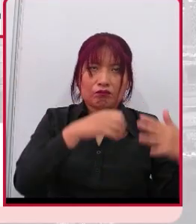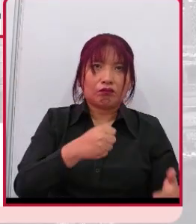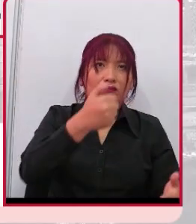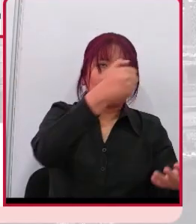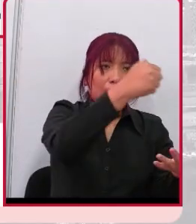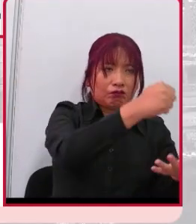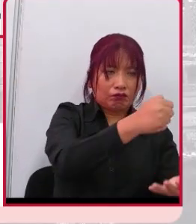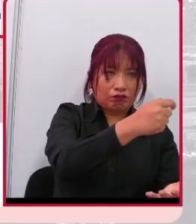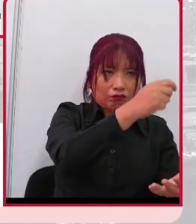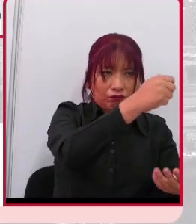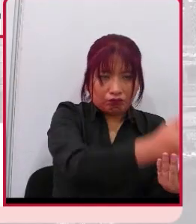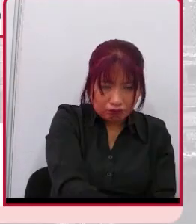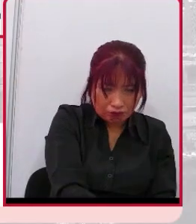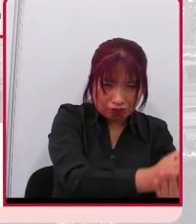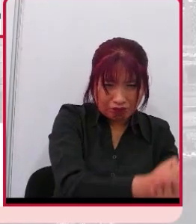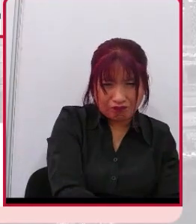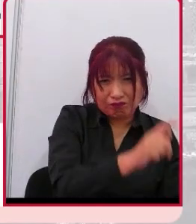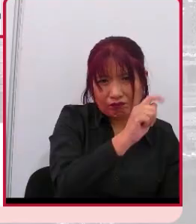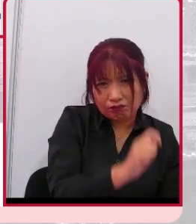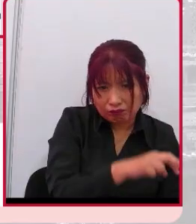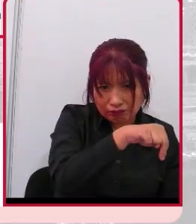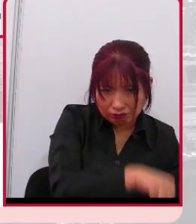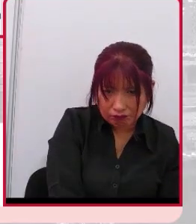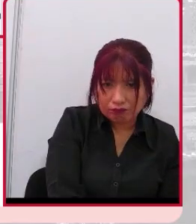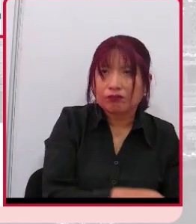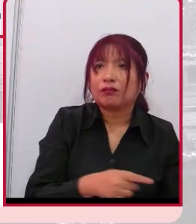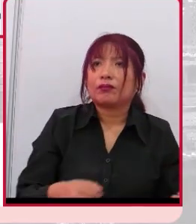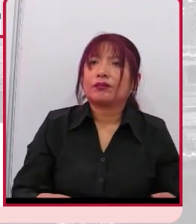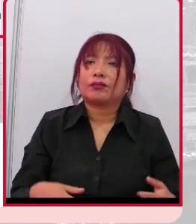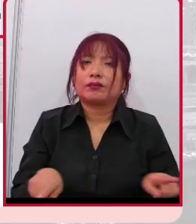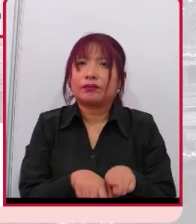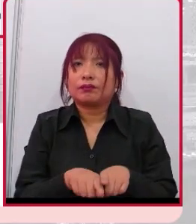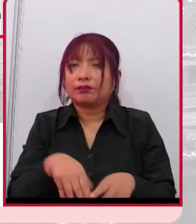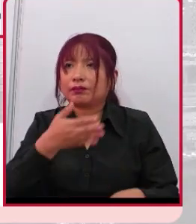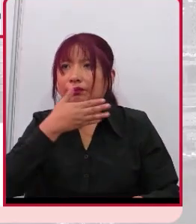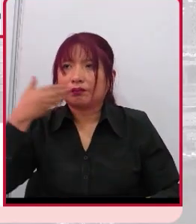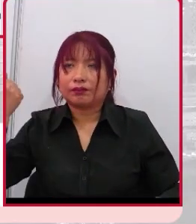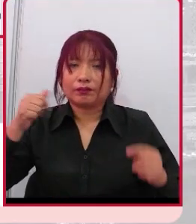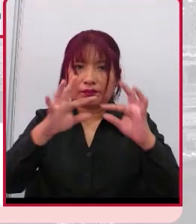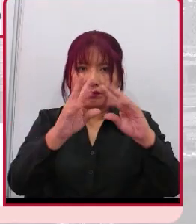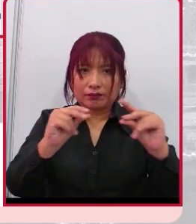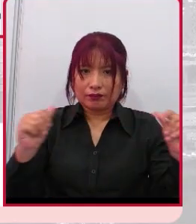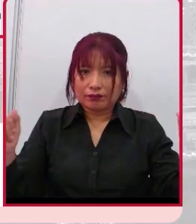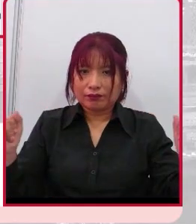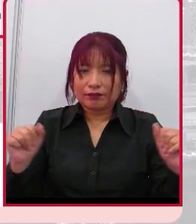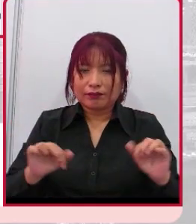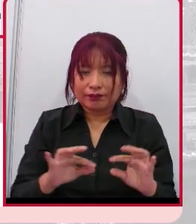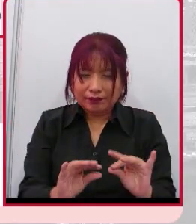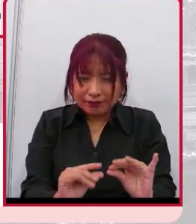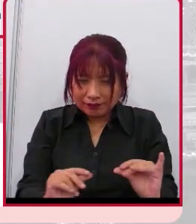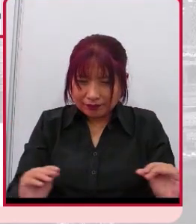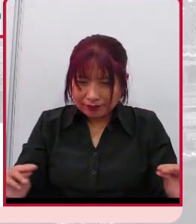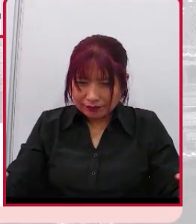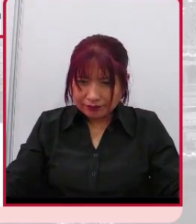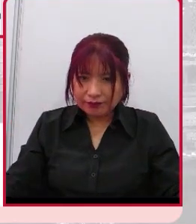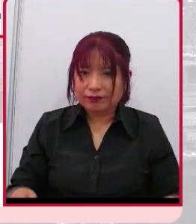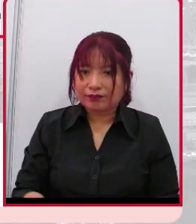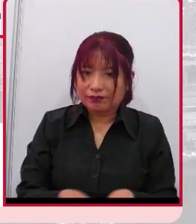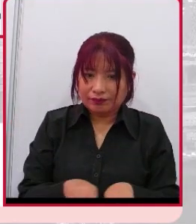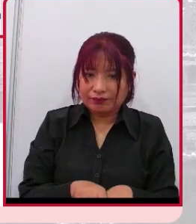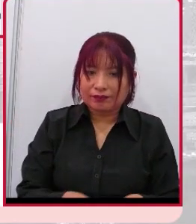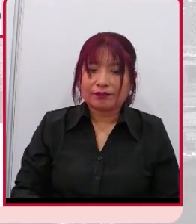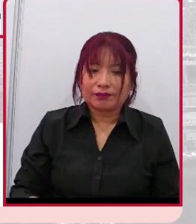impactó en poder mejorar la molienda a una granulometría mucho más fina. Y finalmente lograr el objetivo, que era